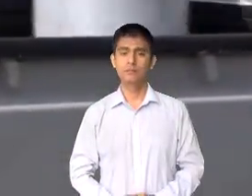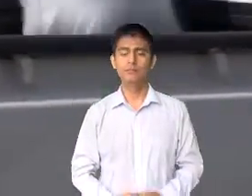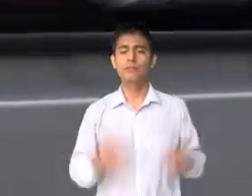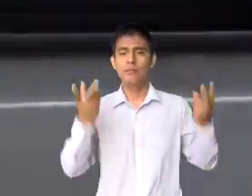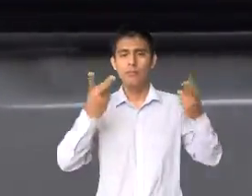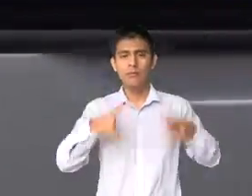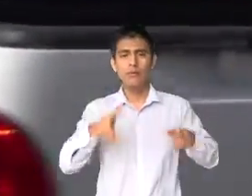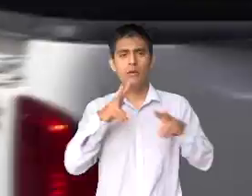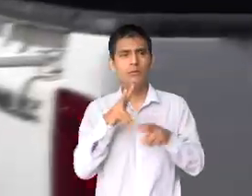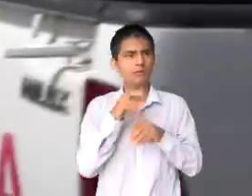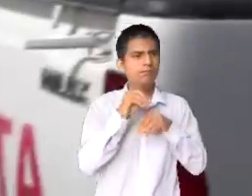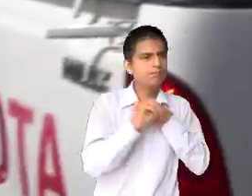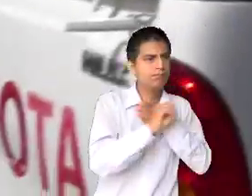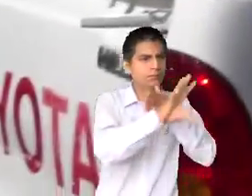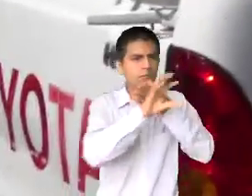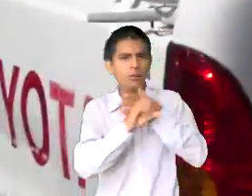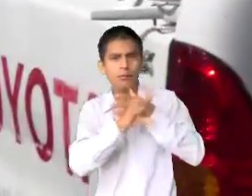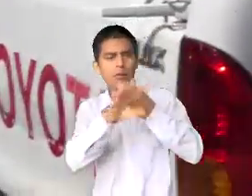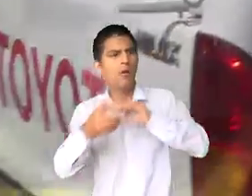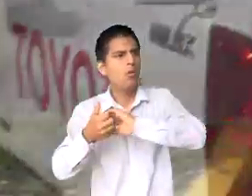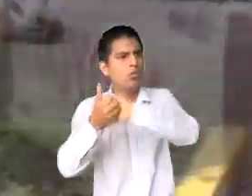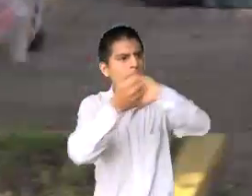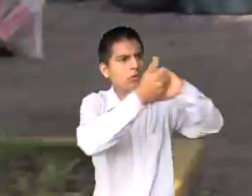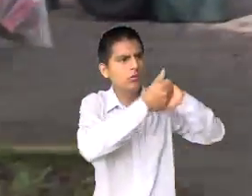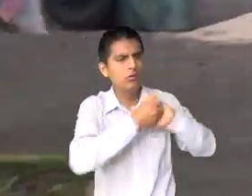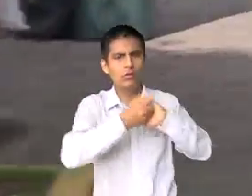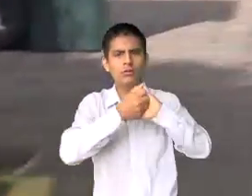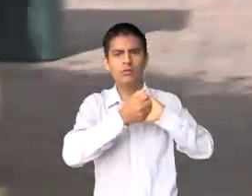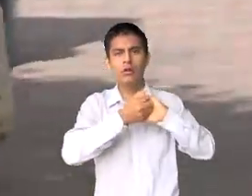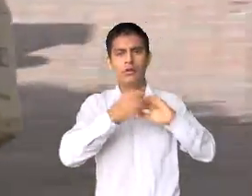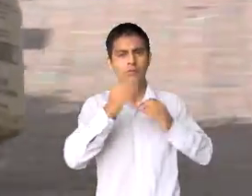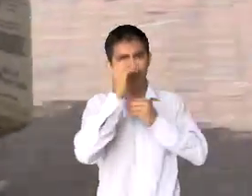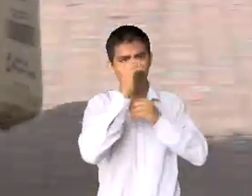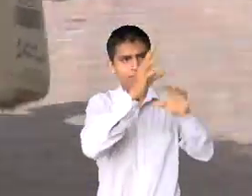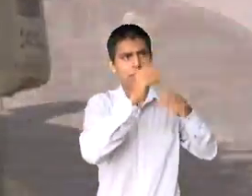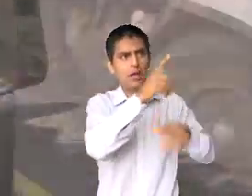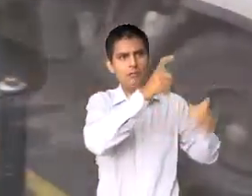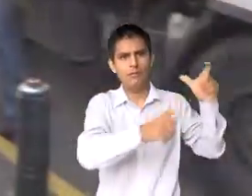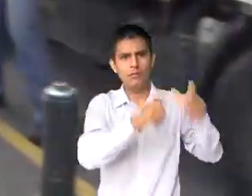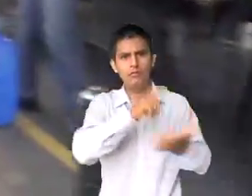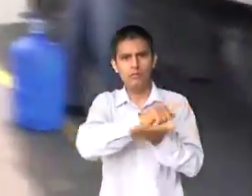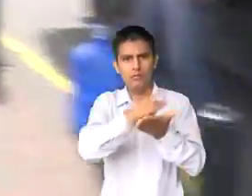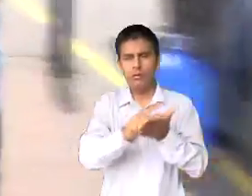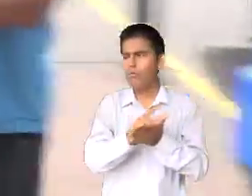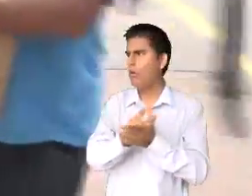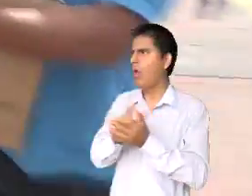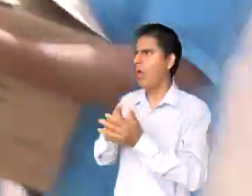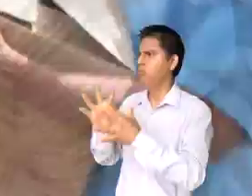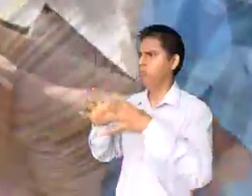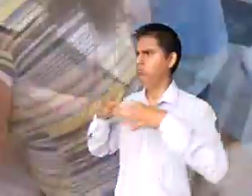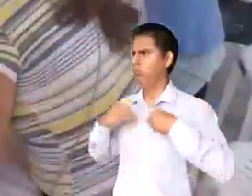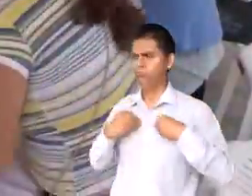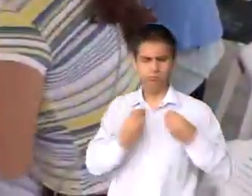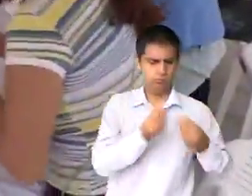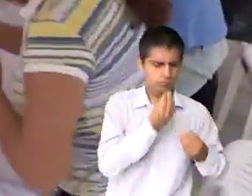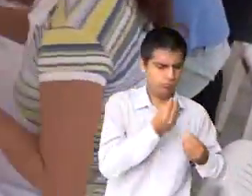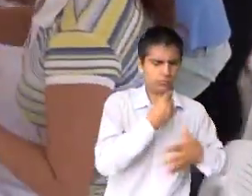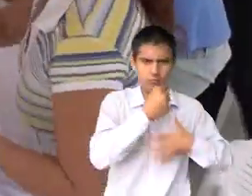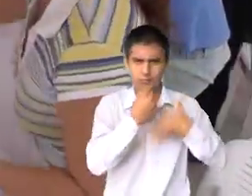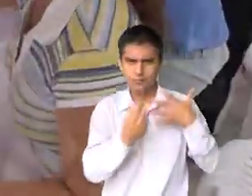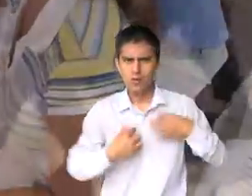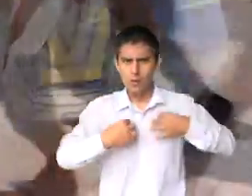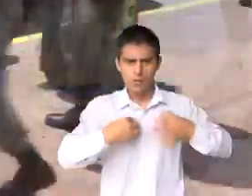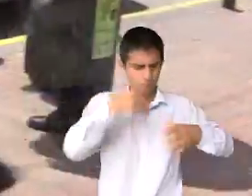Asimismo, a través de la campaña Unidos y Solidarios, la ciudadanía de Lago Agrio se sumó a esta noble causa, con el afán